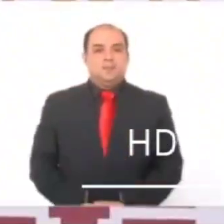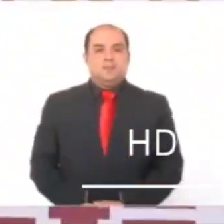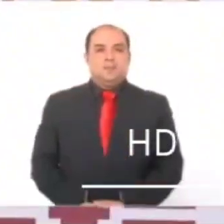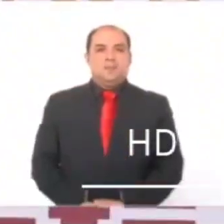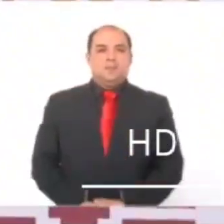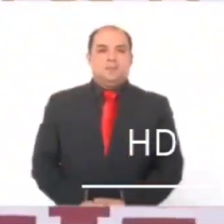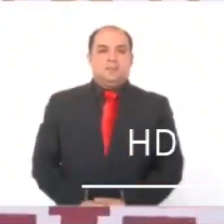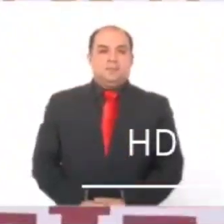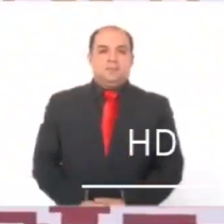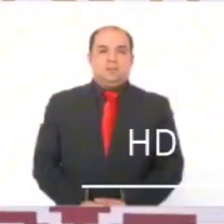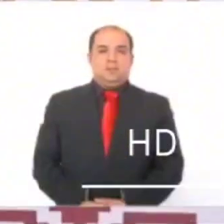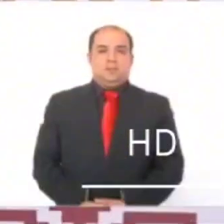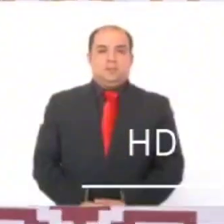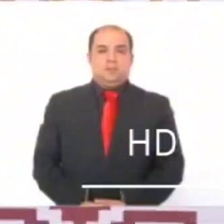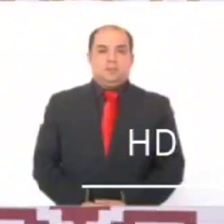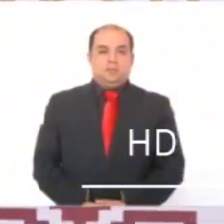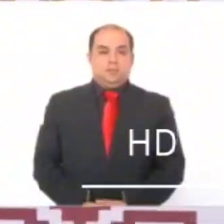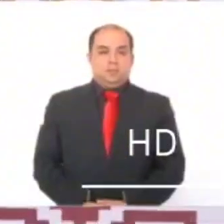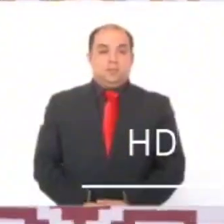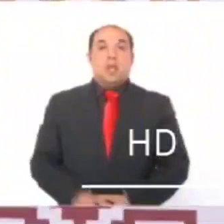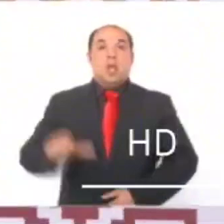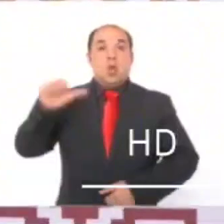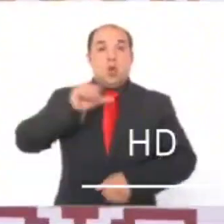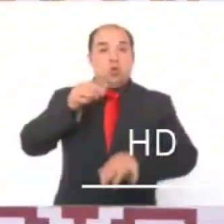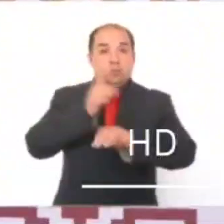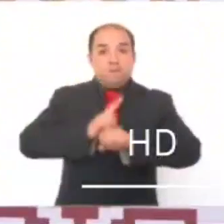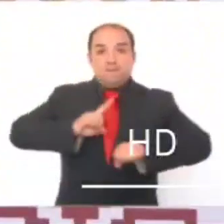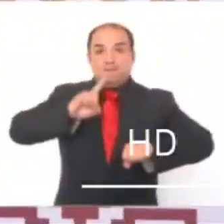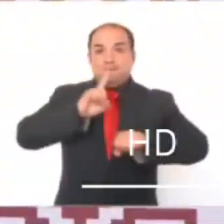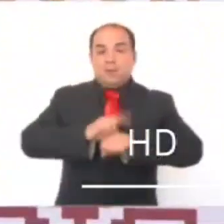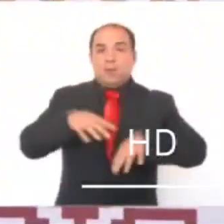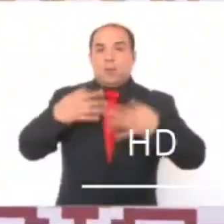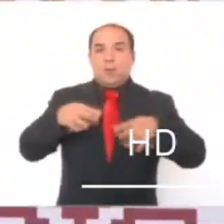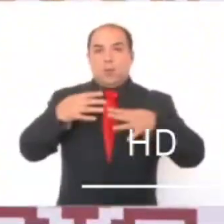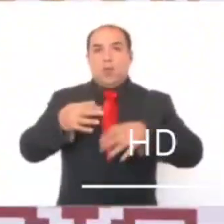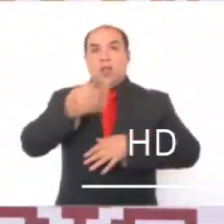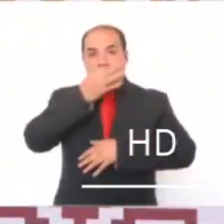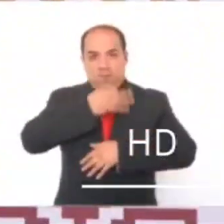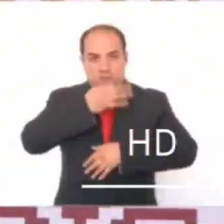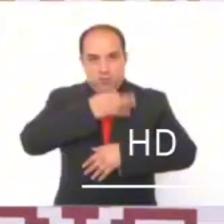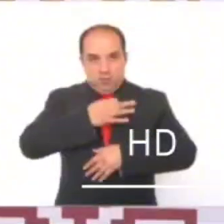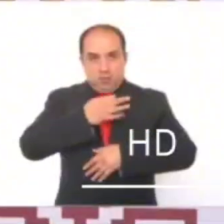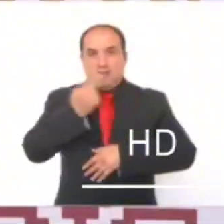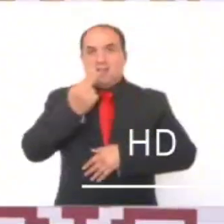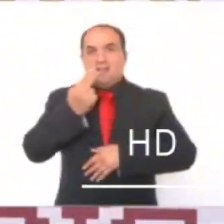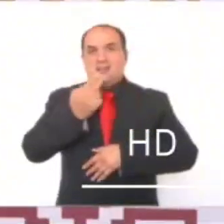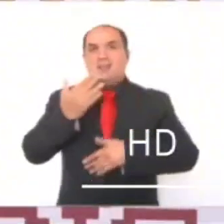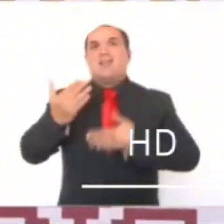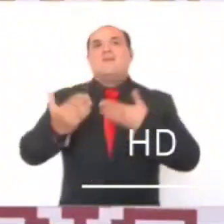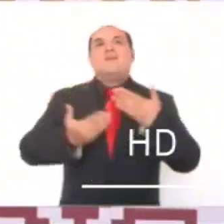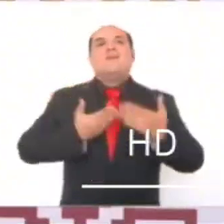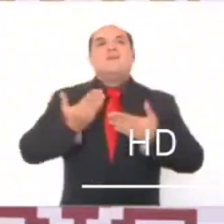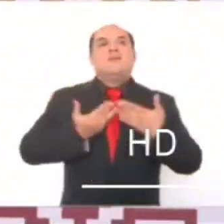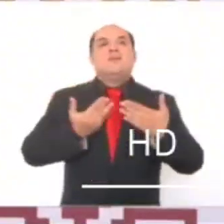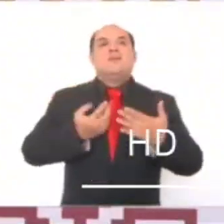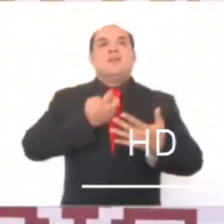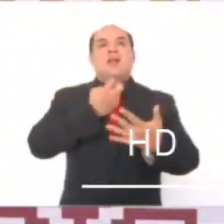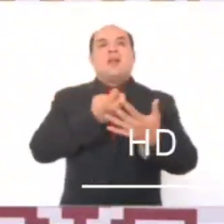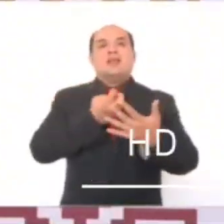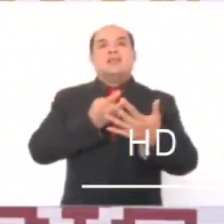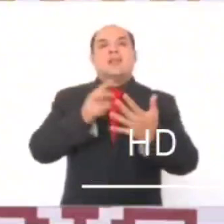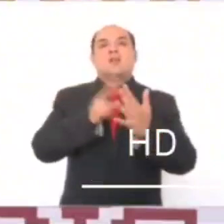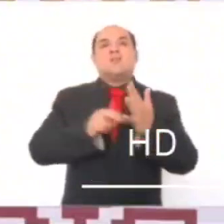Por supuesto que esto es un día evidentemente de fiesta. Hay que celebrar esta